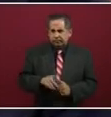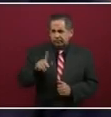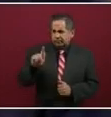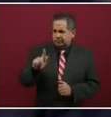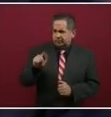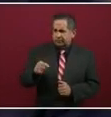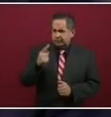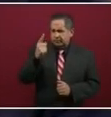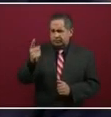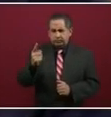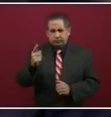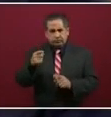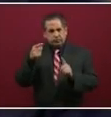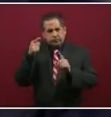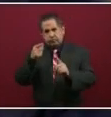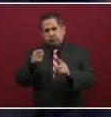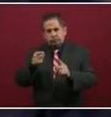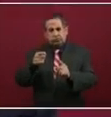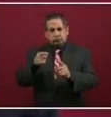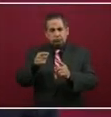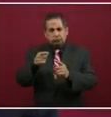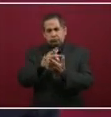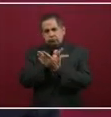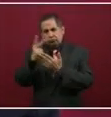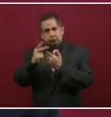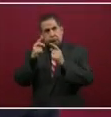71 prioridades en el gobierno.